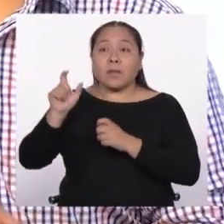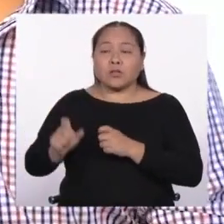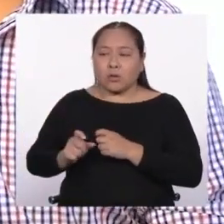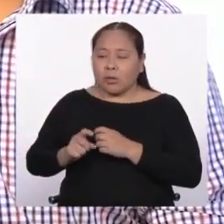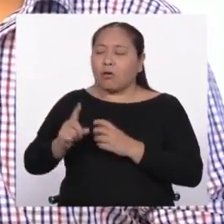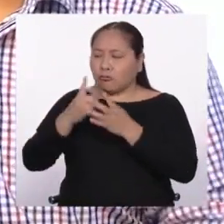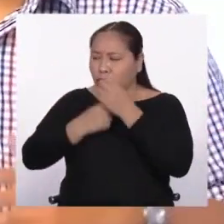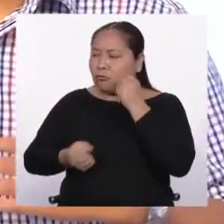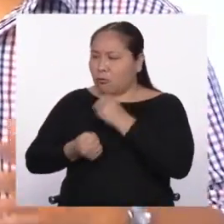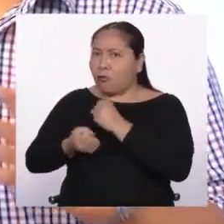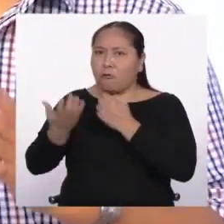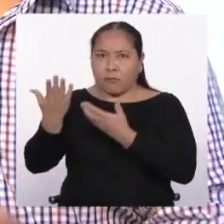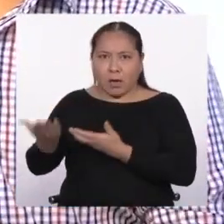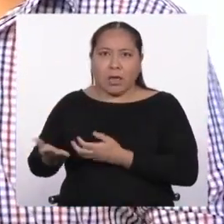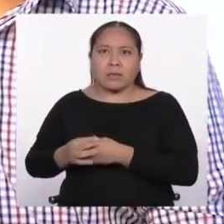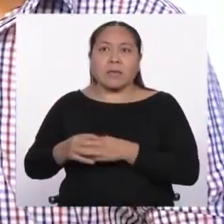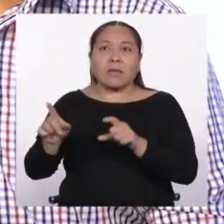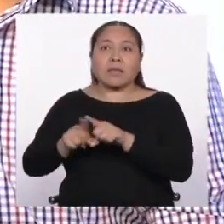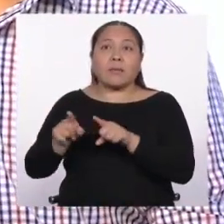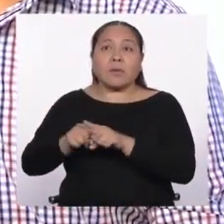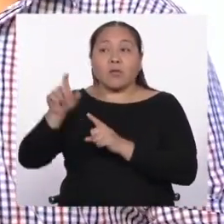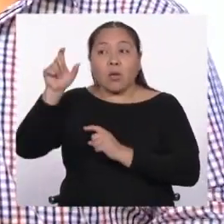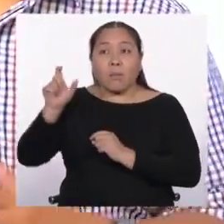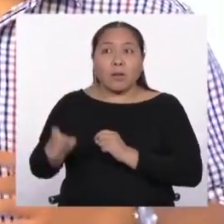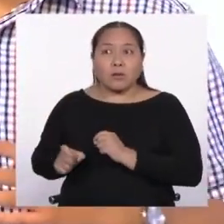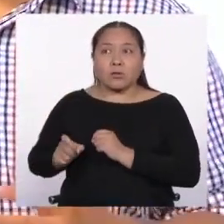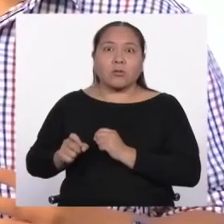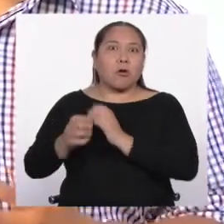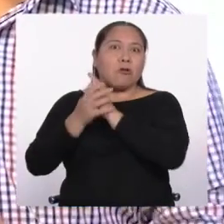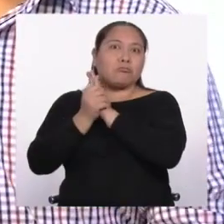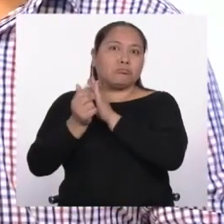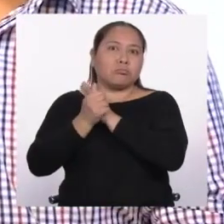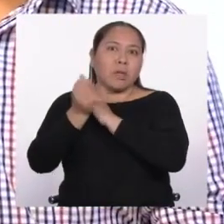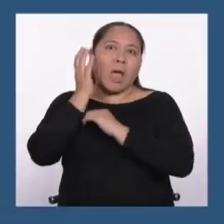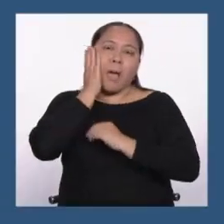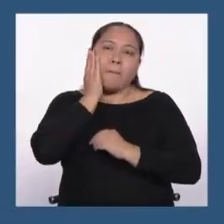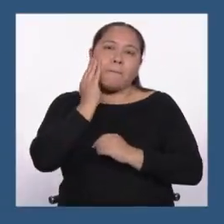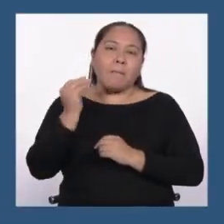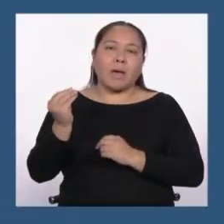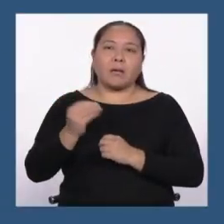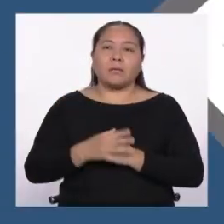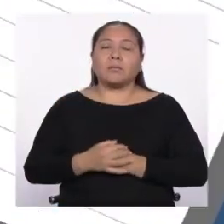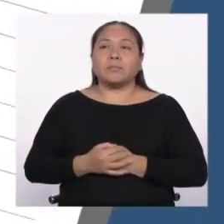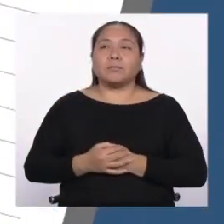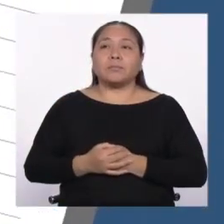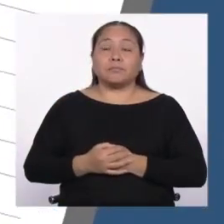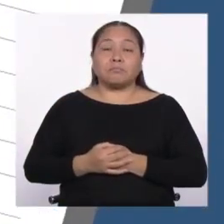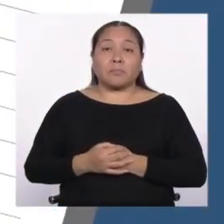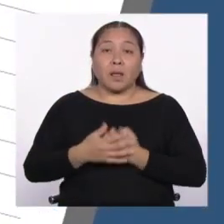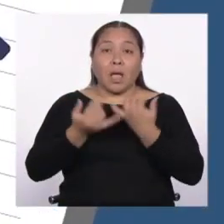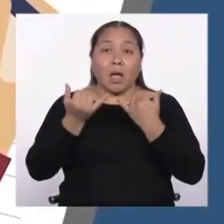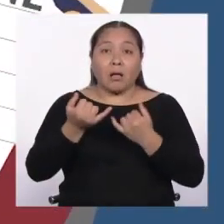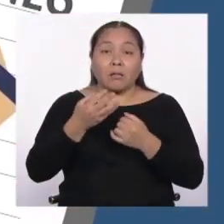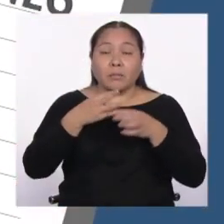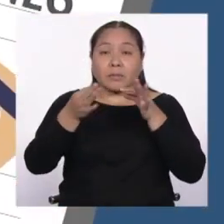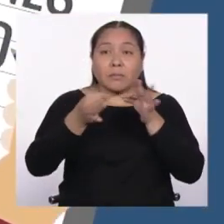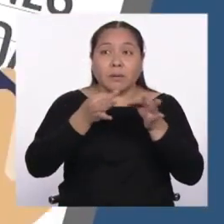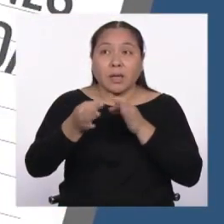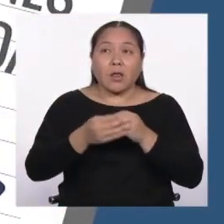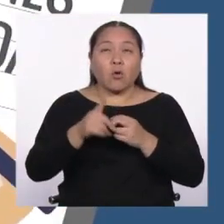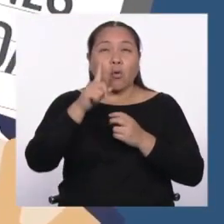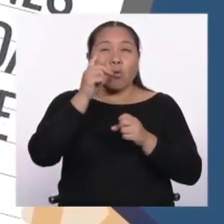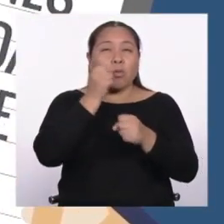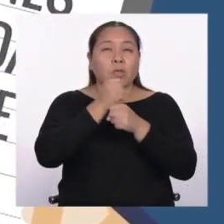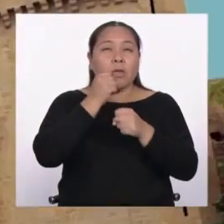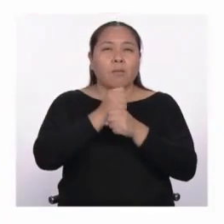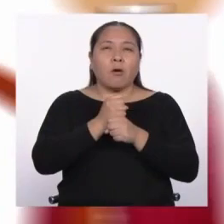entera confianza, además de ser una persona con experiencia. Vamos a hablar ahora sobre una de las funciones preferidas